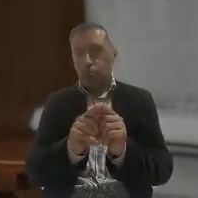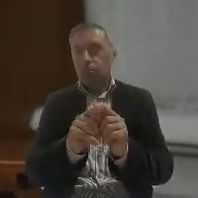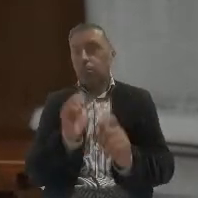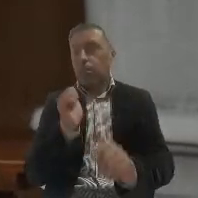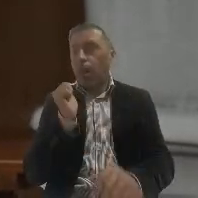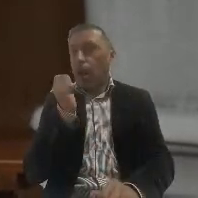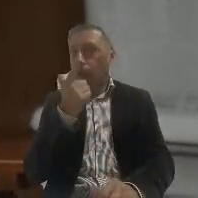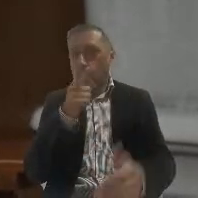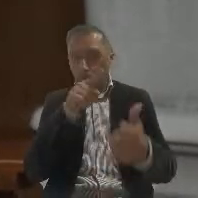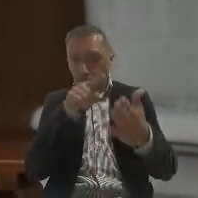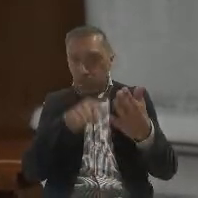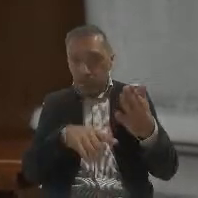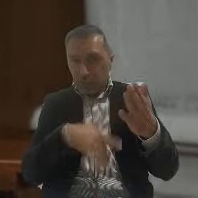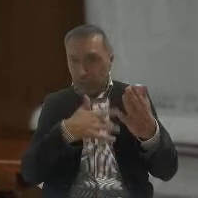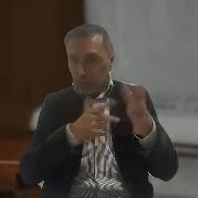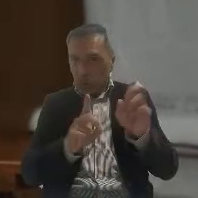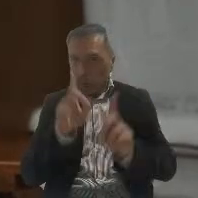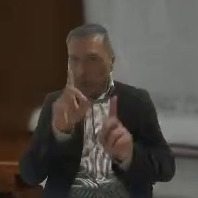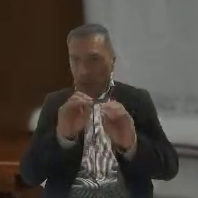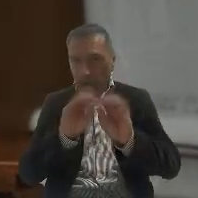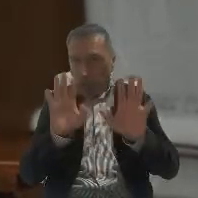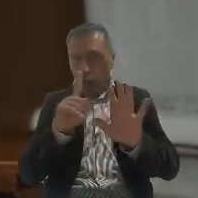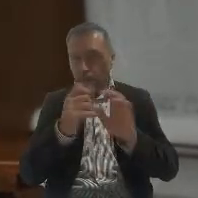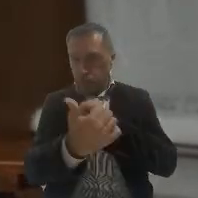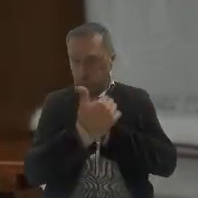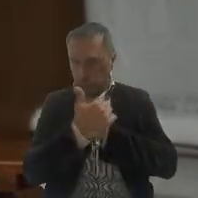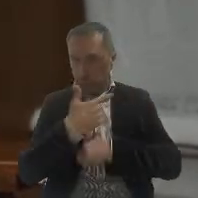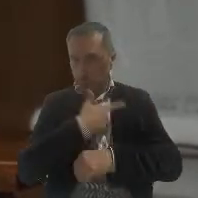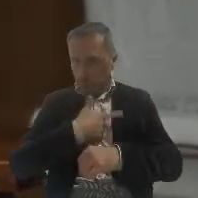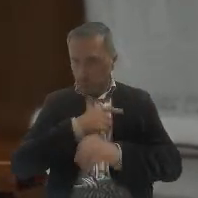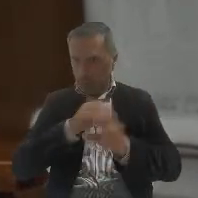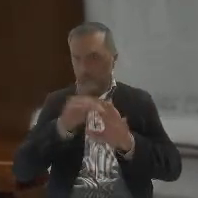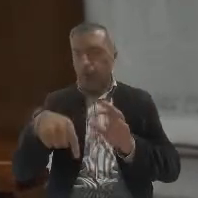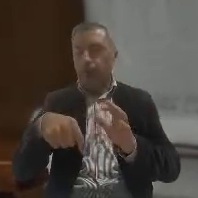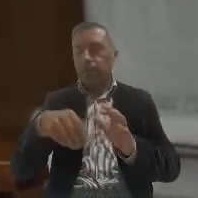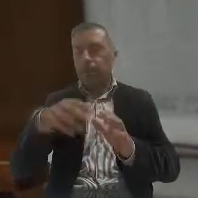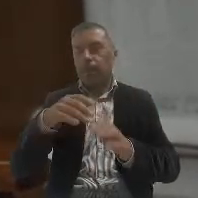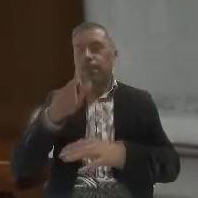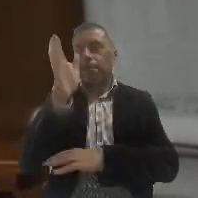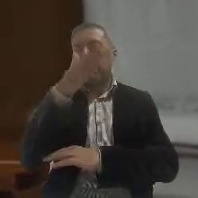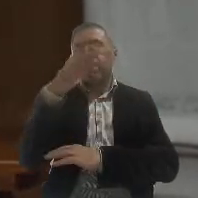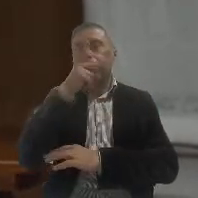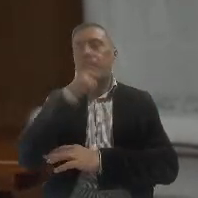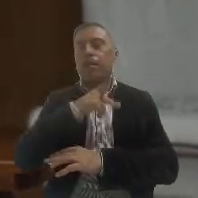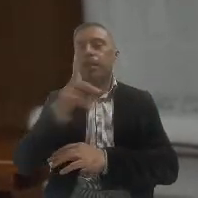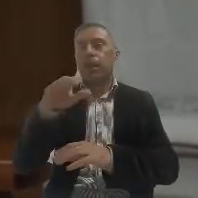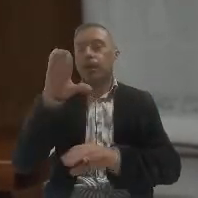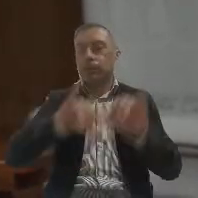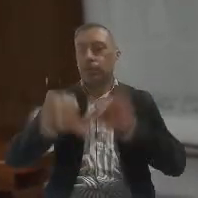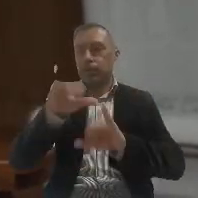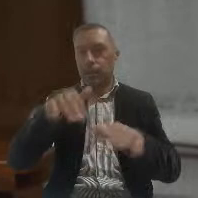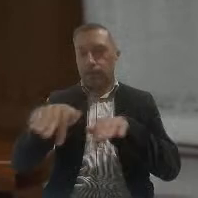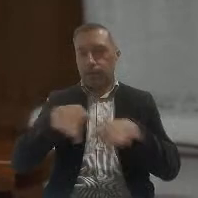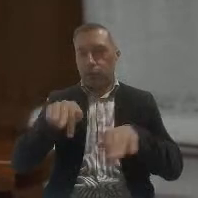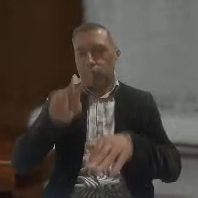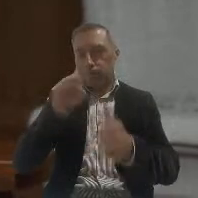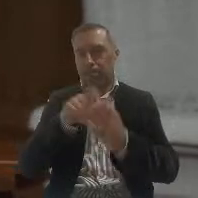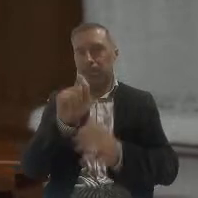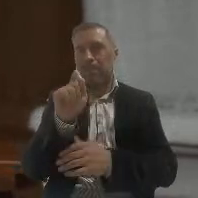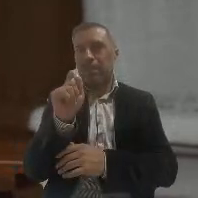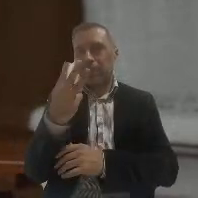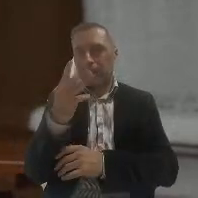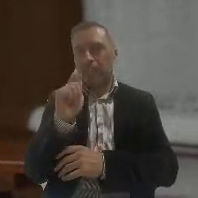al respecto. Atentamente, Patria, Ciencia y Trabajo, 2023, conmemoración de los